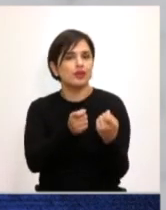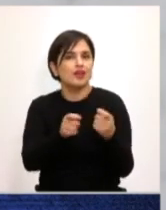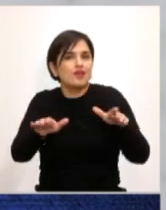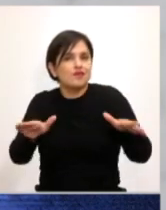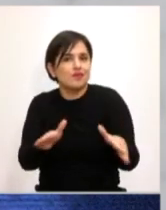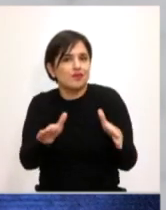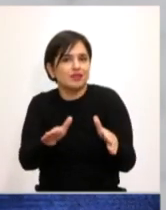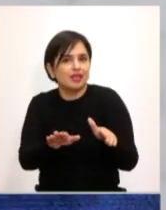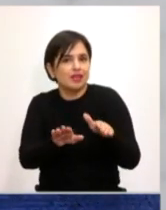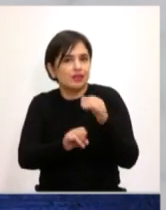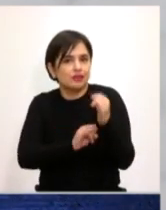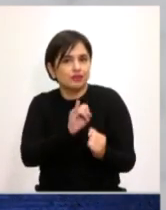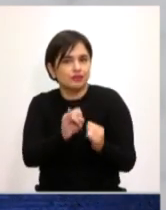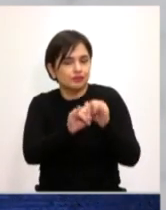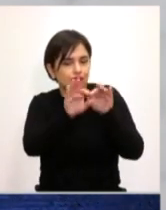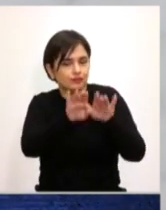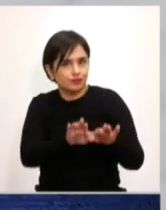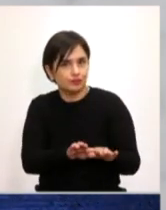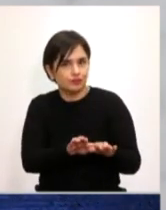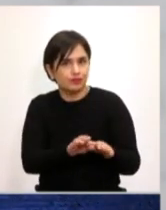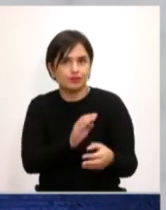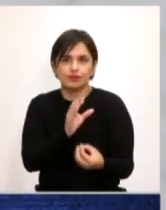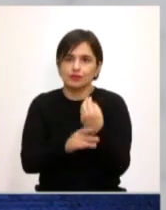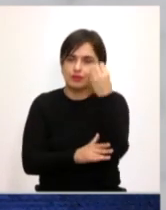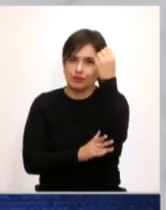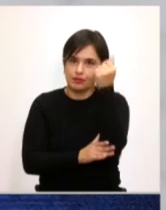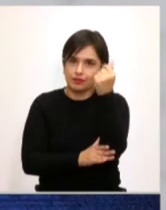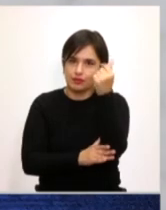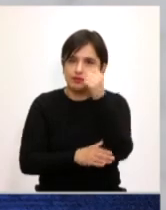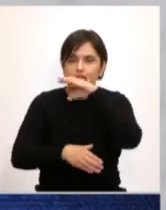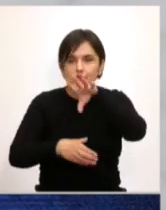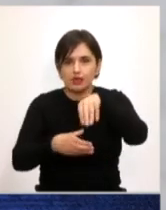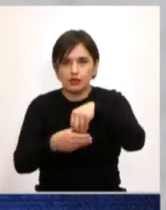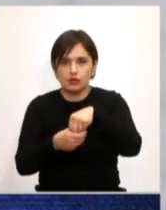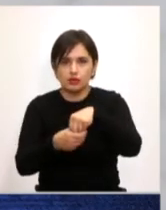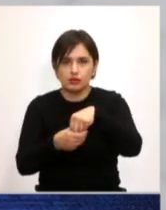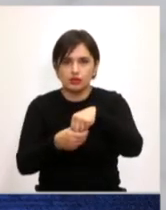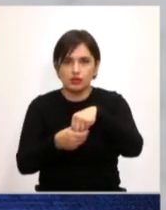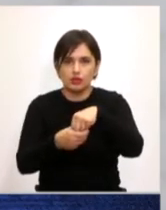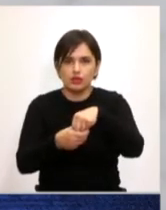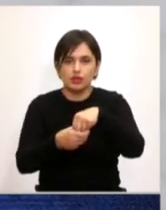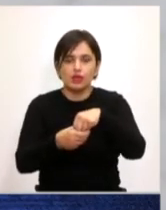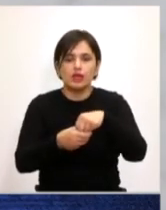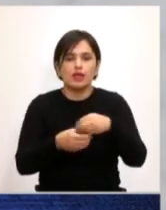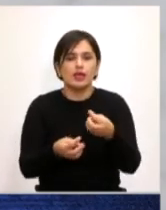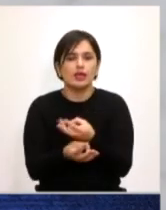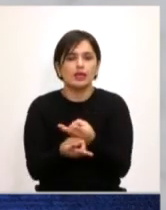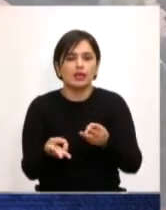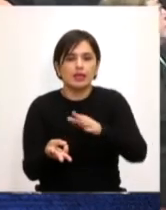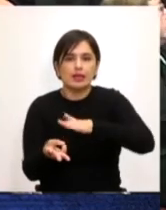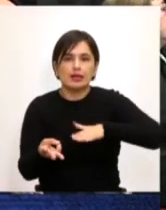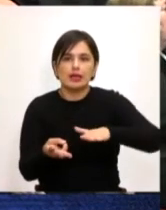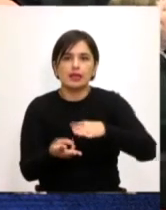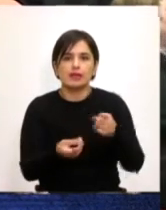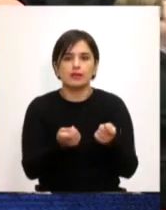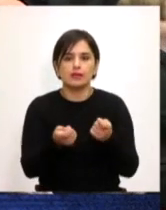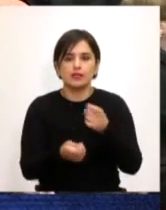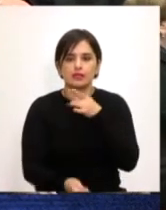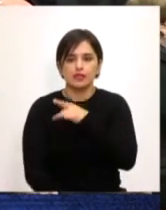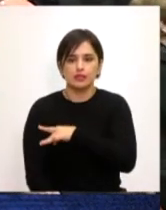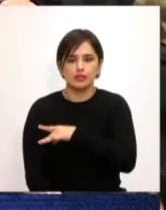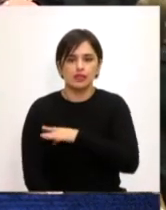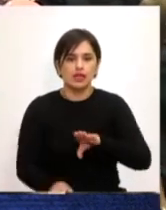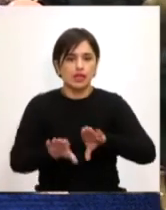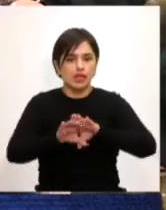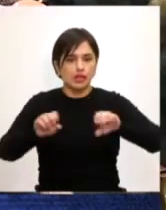la digitalización, innovación e inclusión en el mercado financiero chileno. El